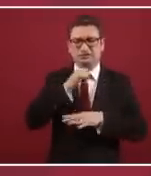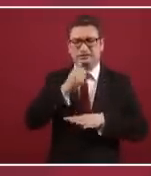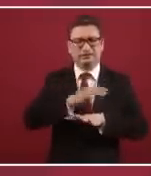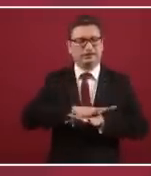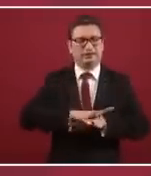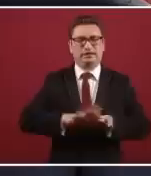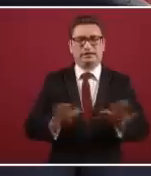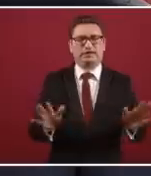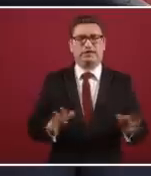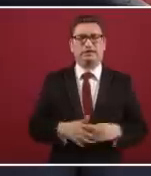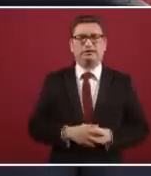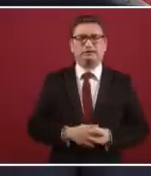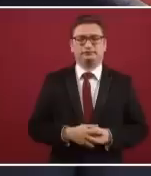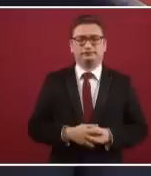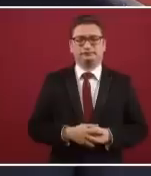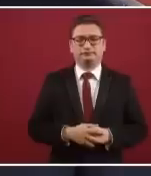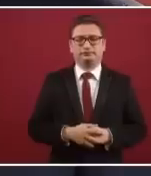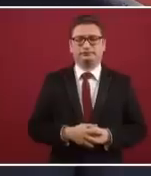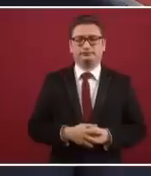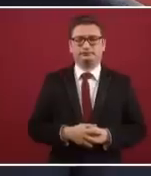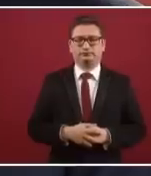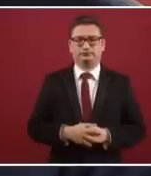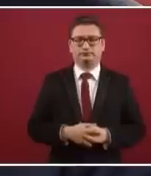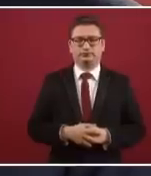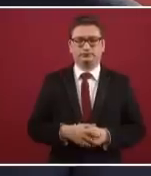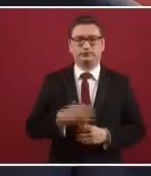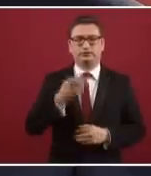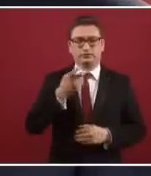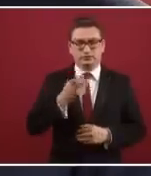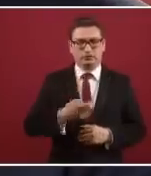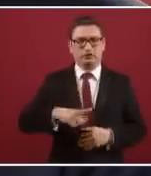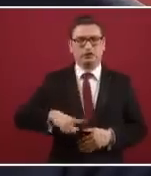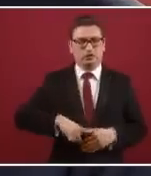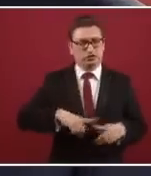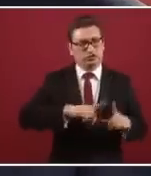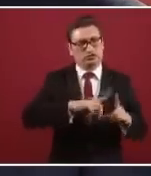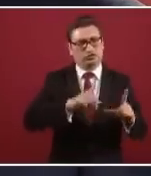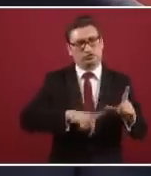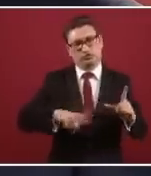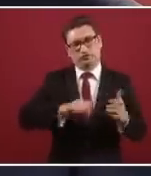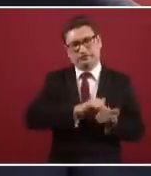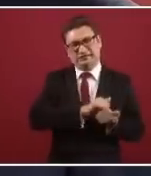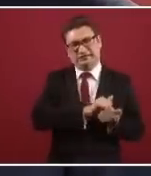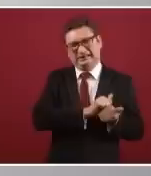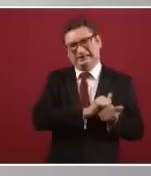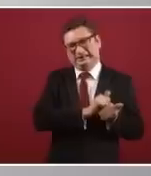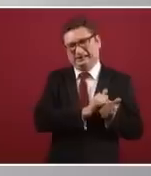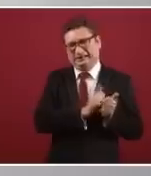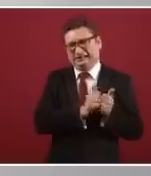y se está llevando a cabo una transformación profunda.